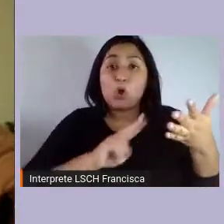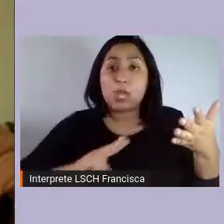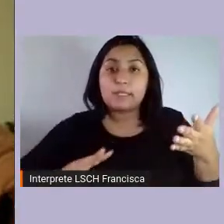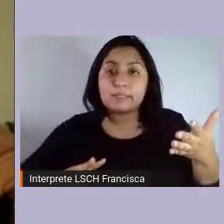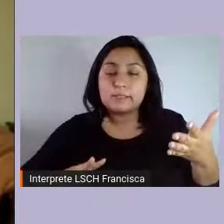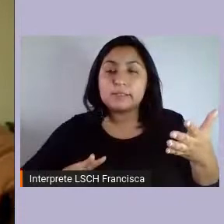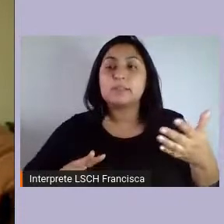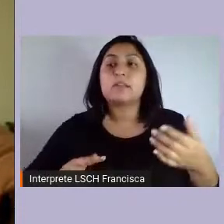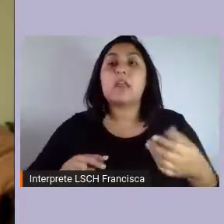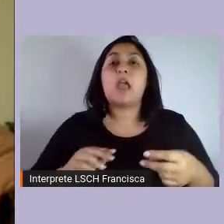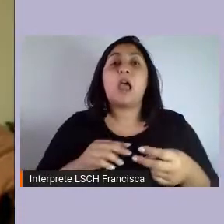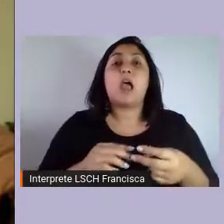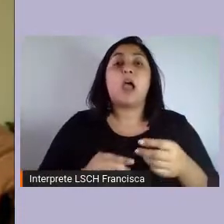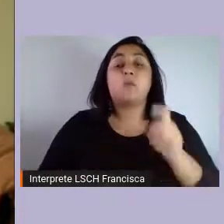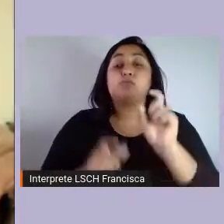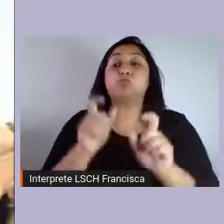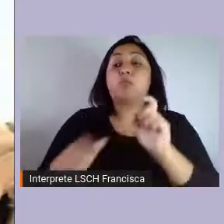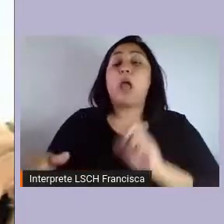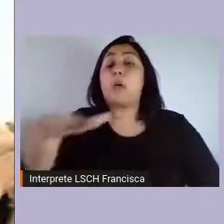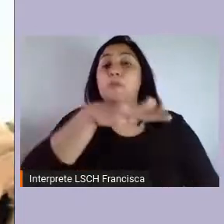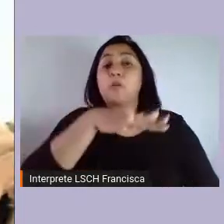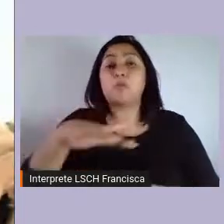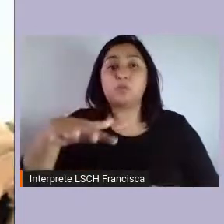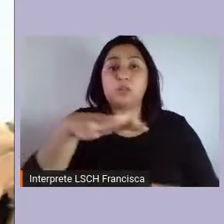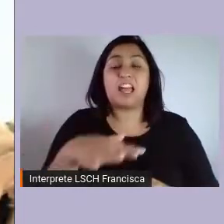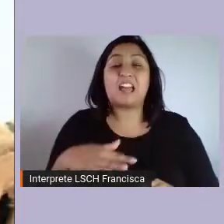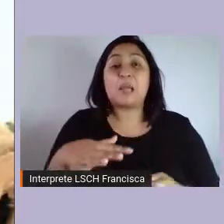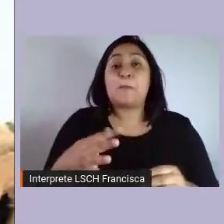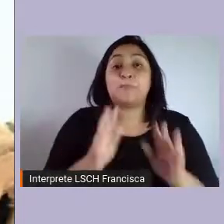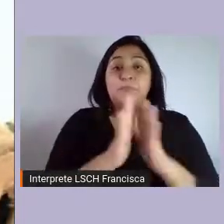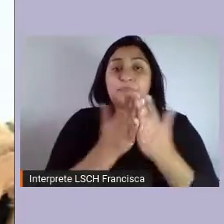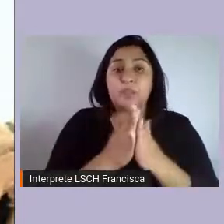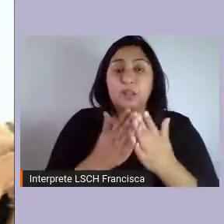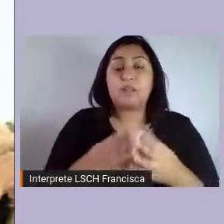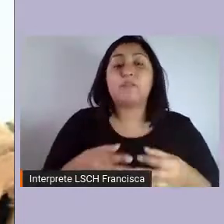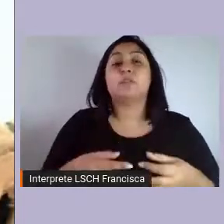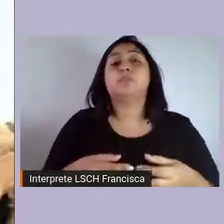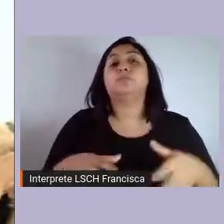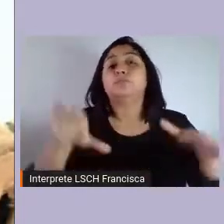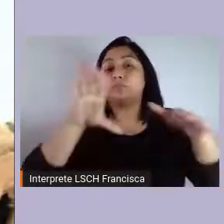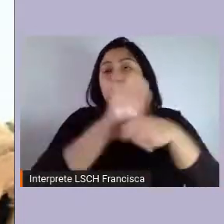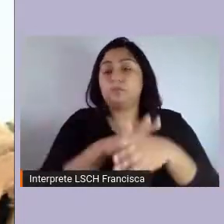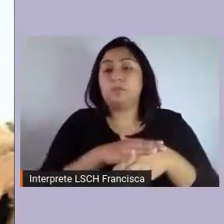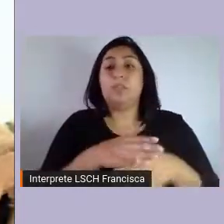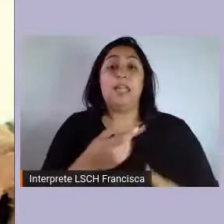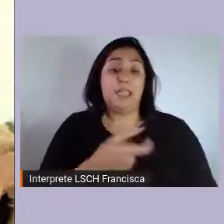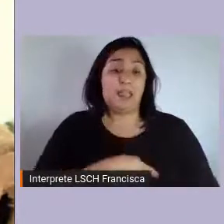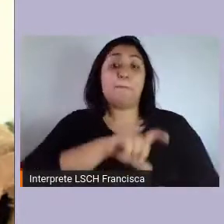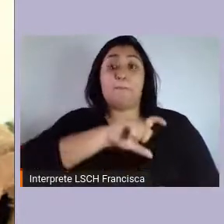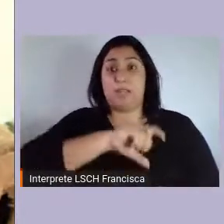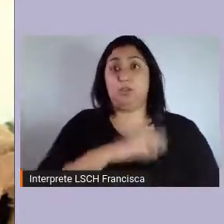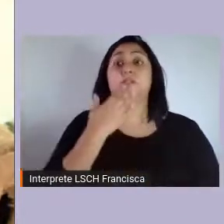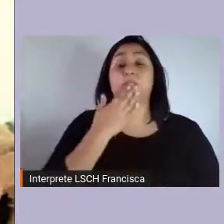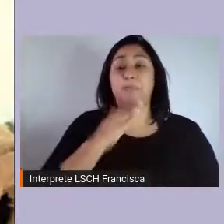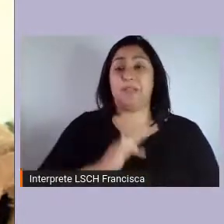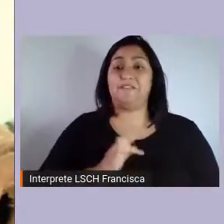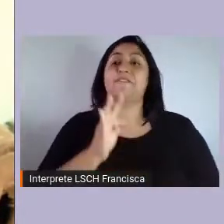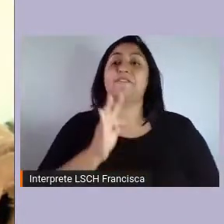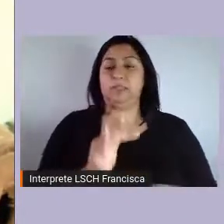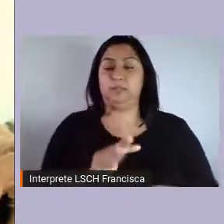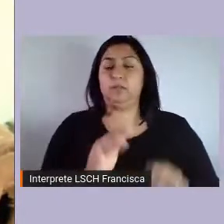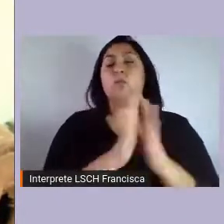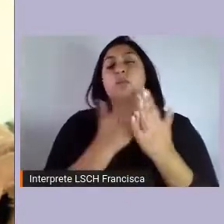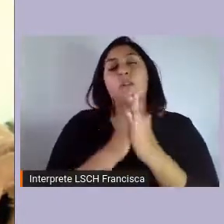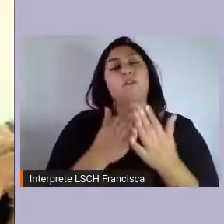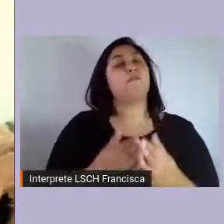creación junto con de difusión. Y está en español y en francés, es el libro increíble del año 65.